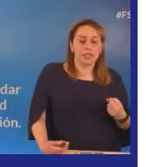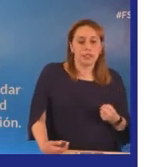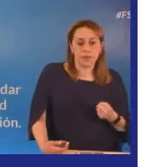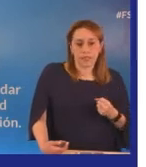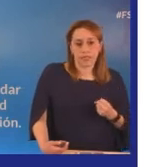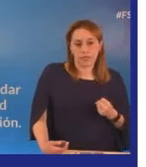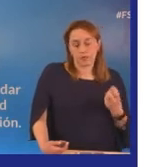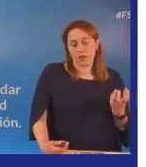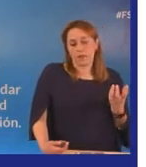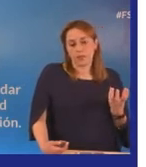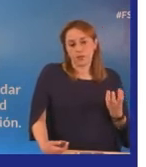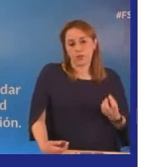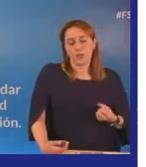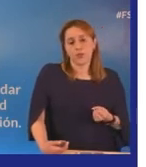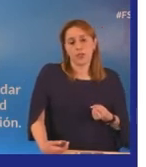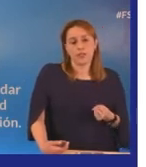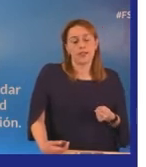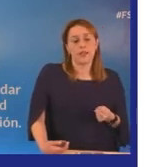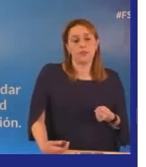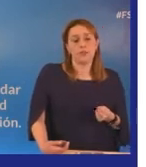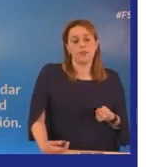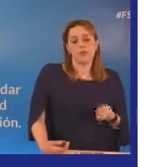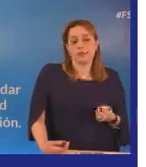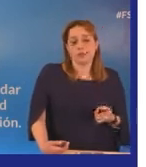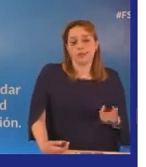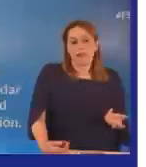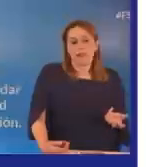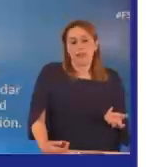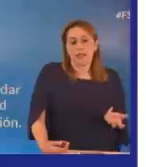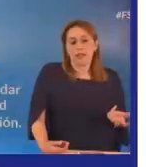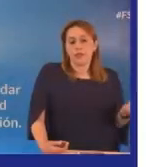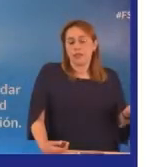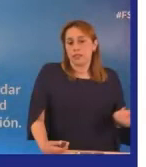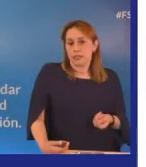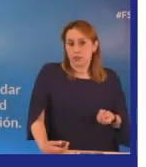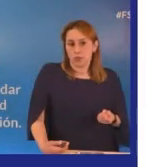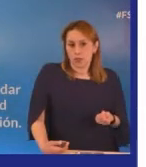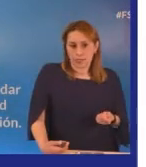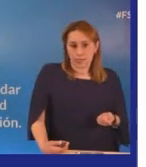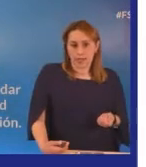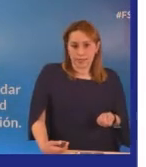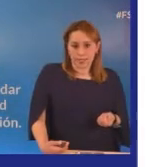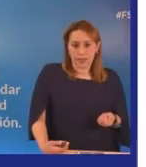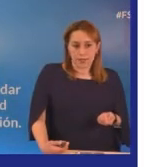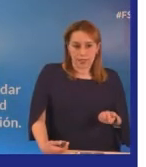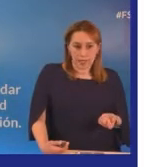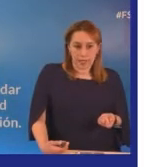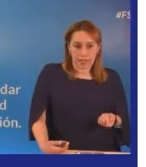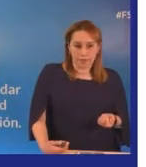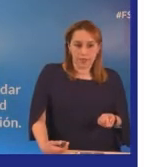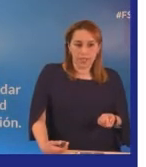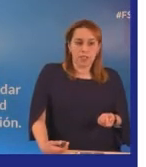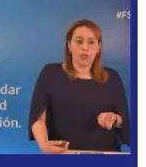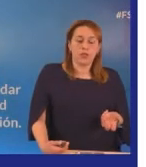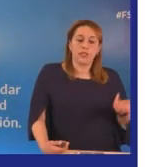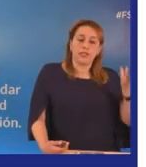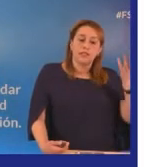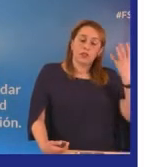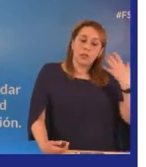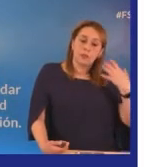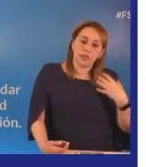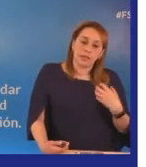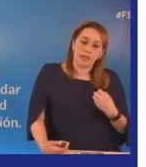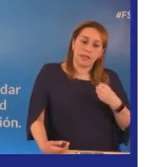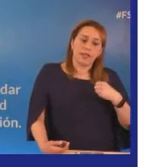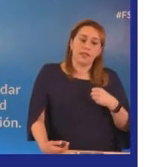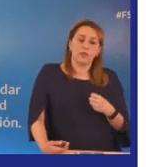general, varios profesionales de salud, es entrenar lo que tiene que ver con las actividades de la vida diaria, lo que tiene que ver